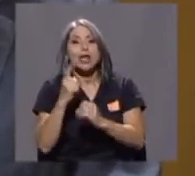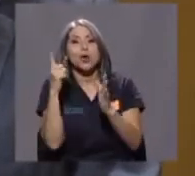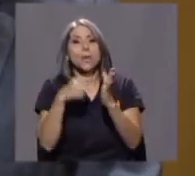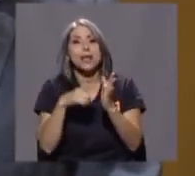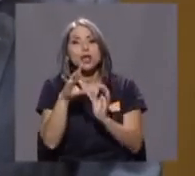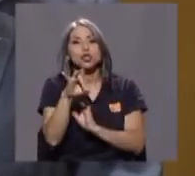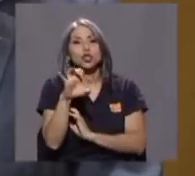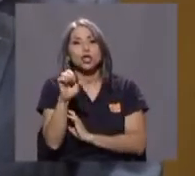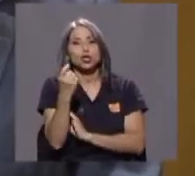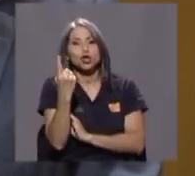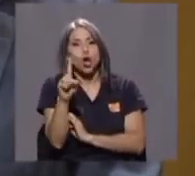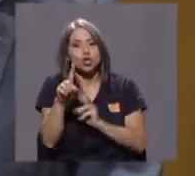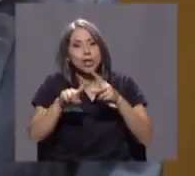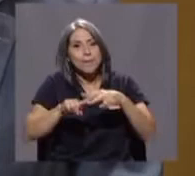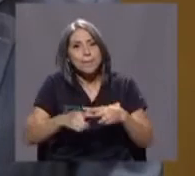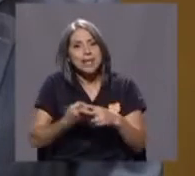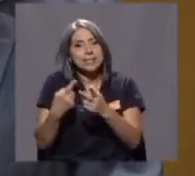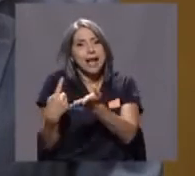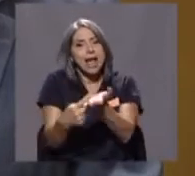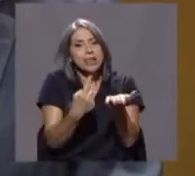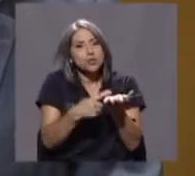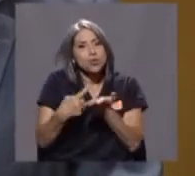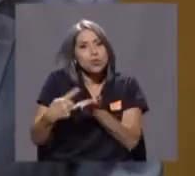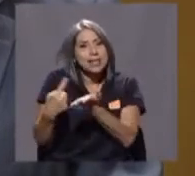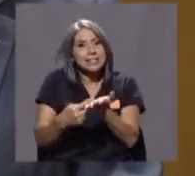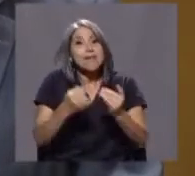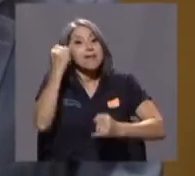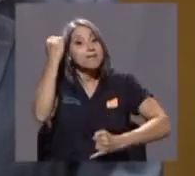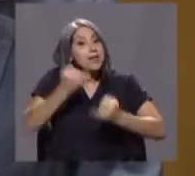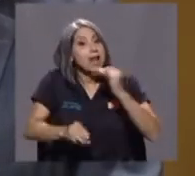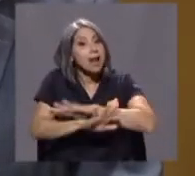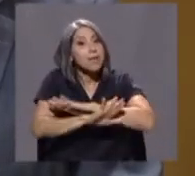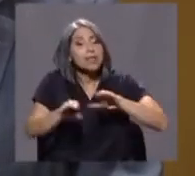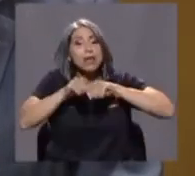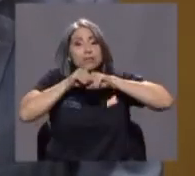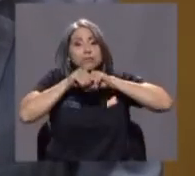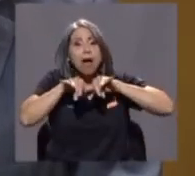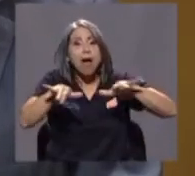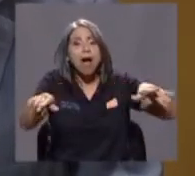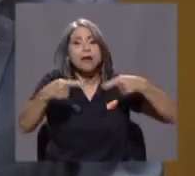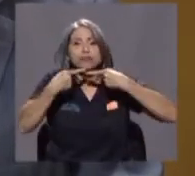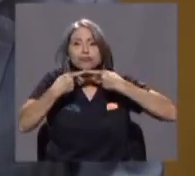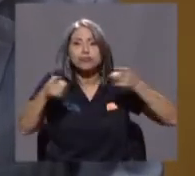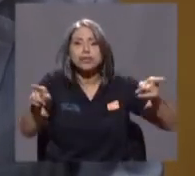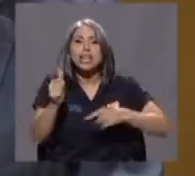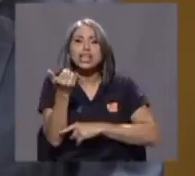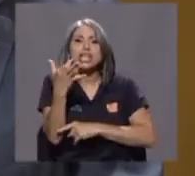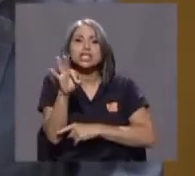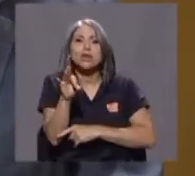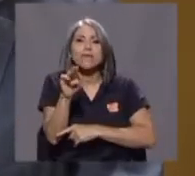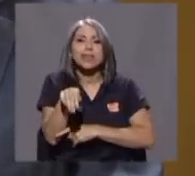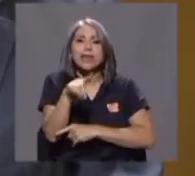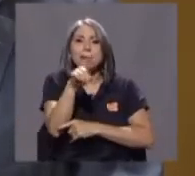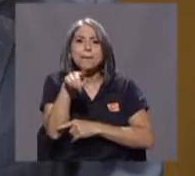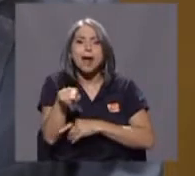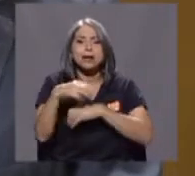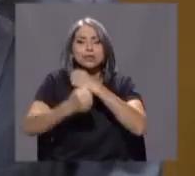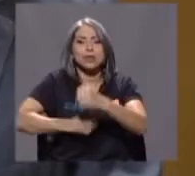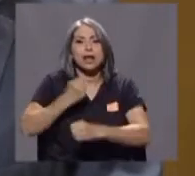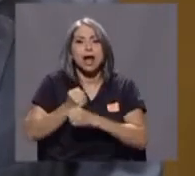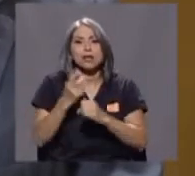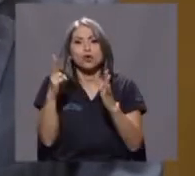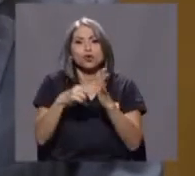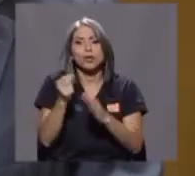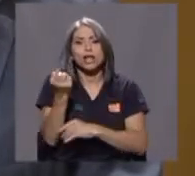11, y finalmente la Constitución se promulga el 19 de marzo del año 2012. Y en